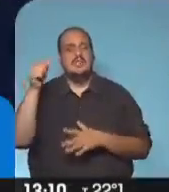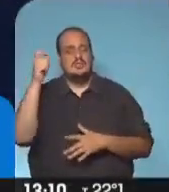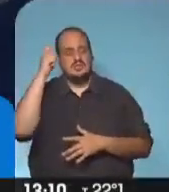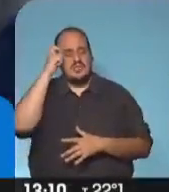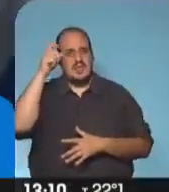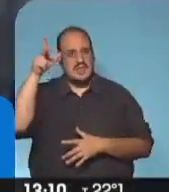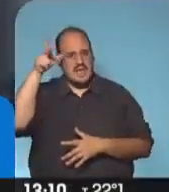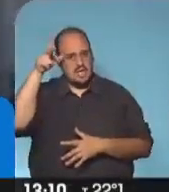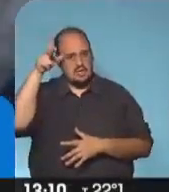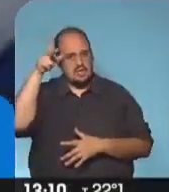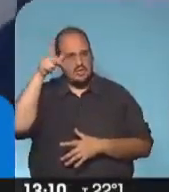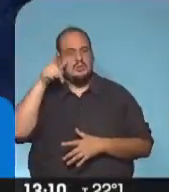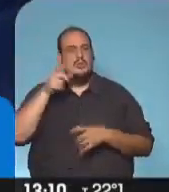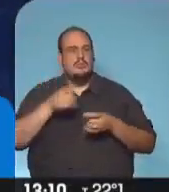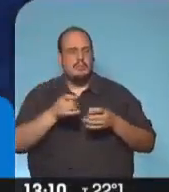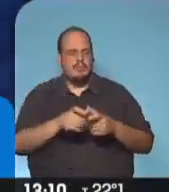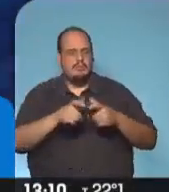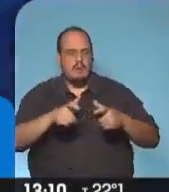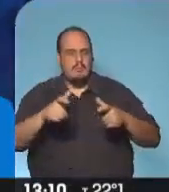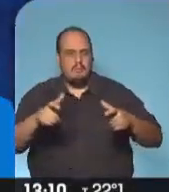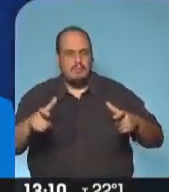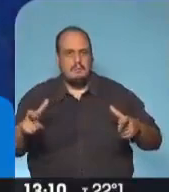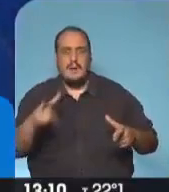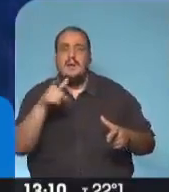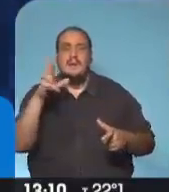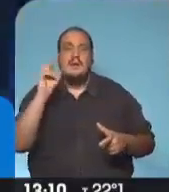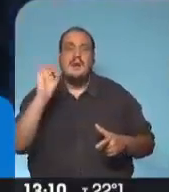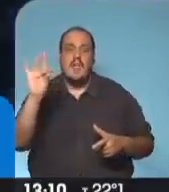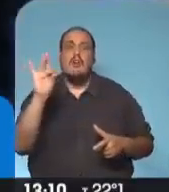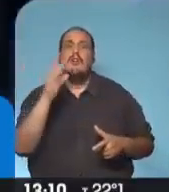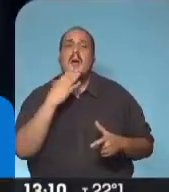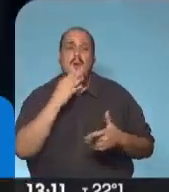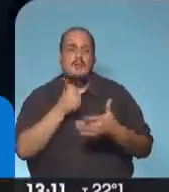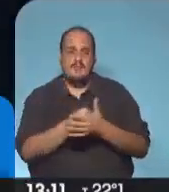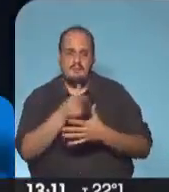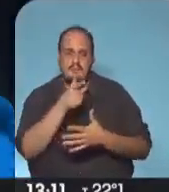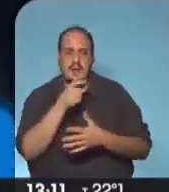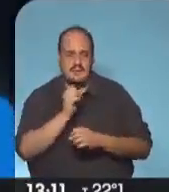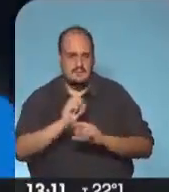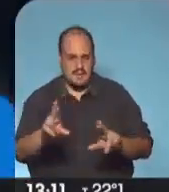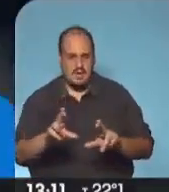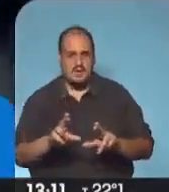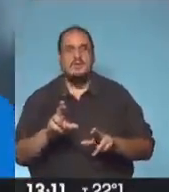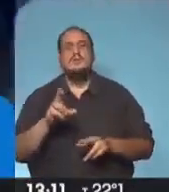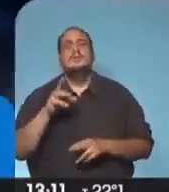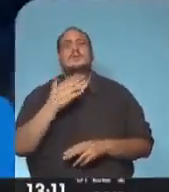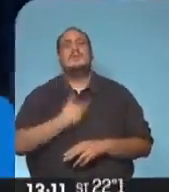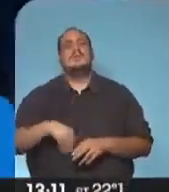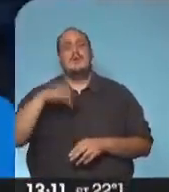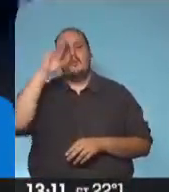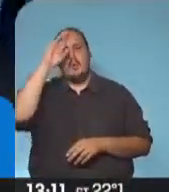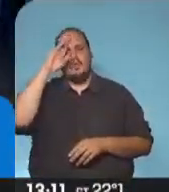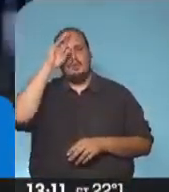19.638. Los casos continúan en ascenso y se espera el pico para fines de abril. El presidente Bolsonaro se mostró quebrando